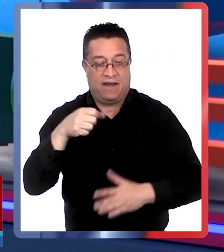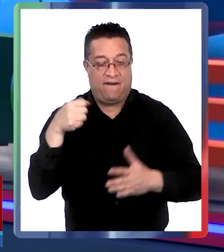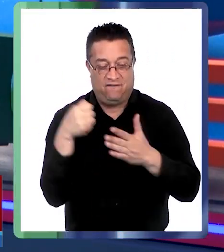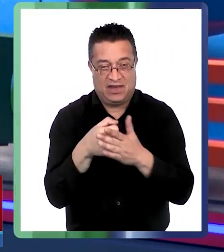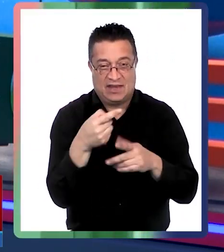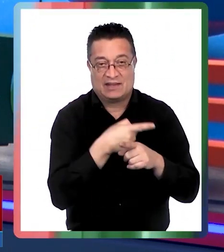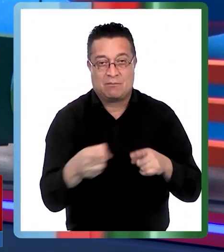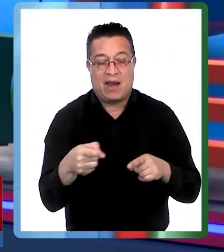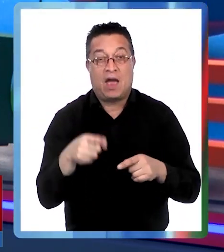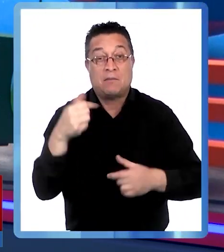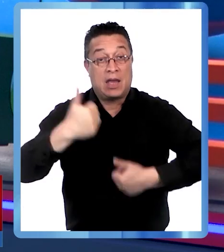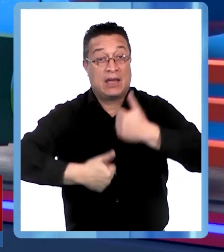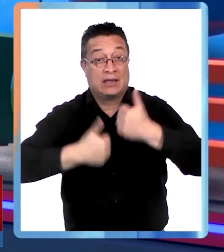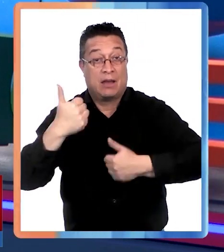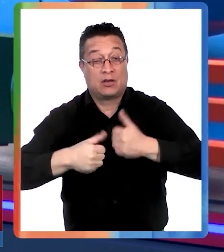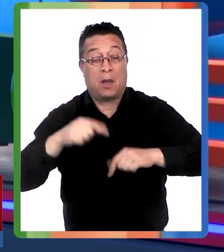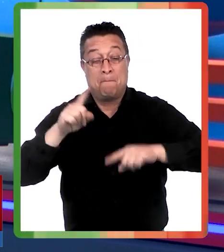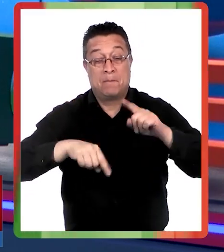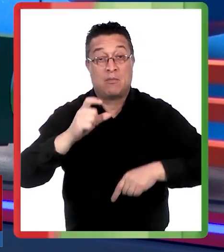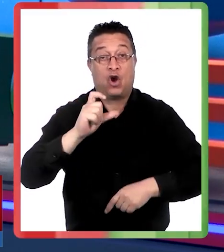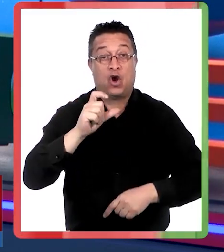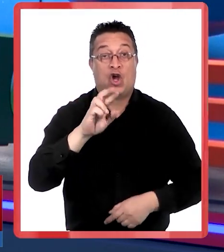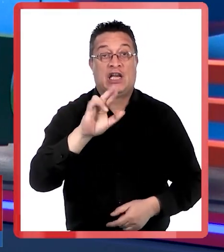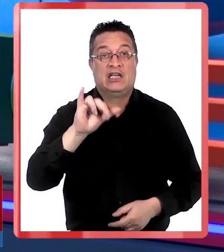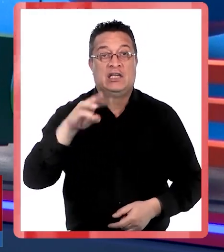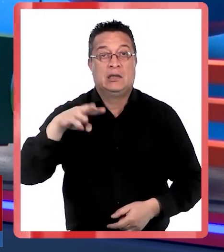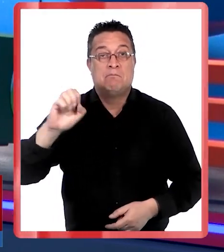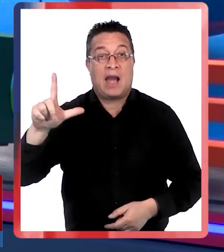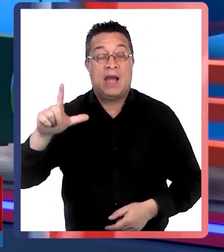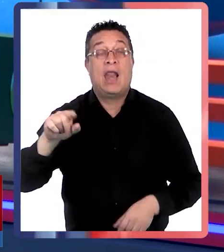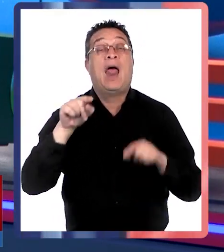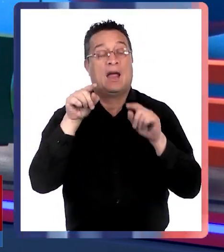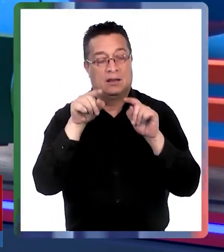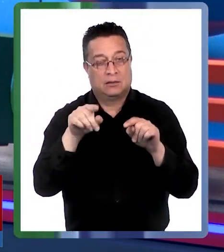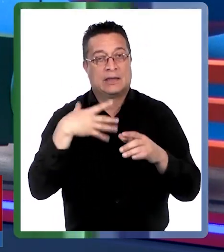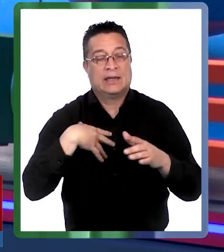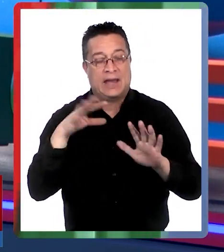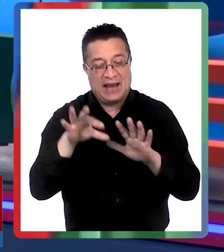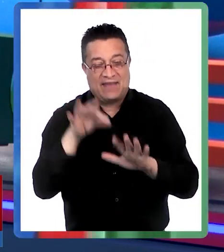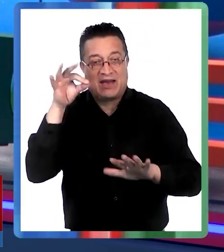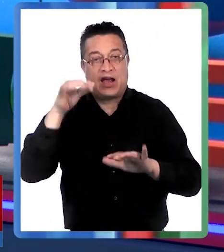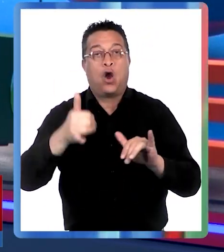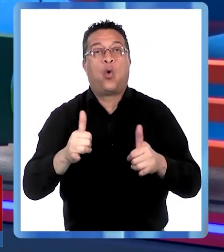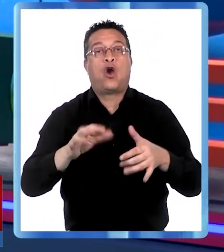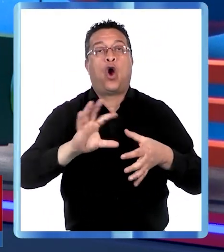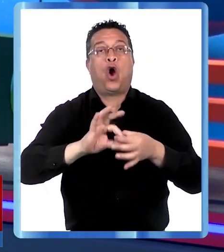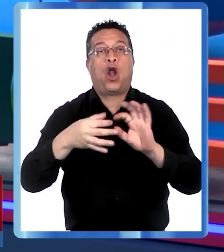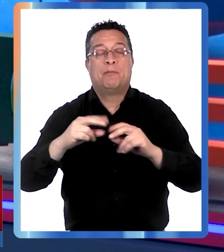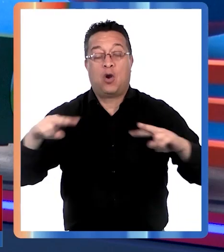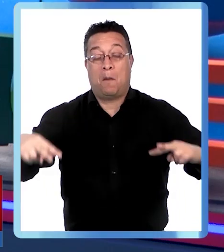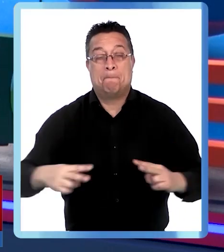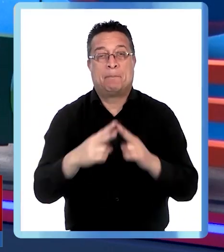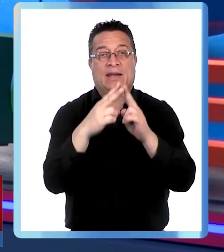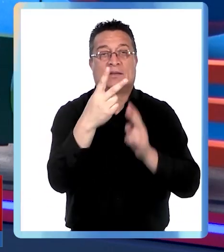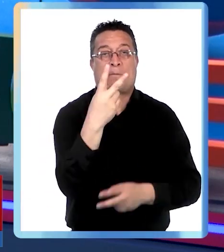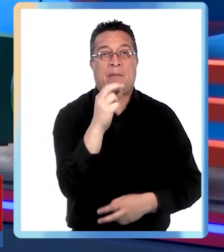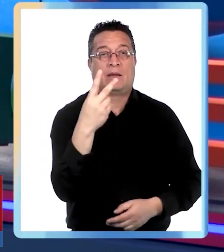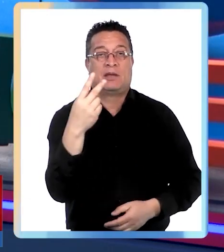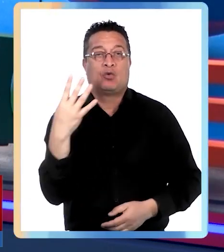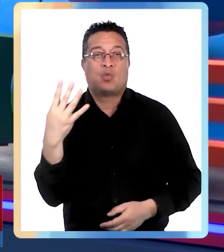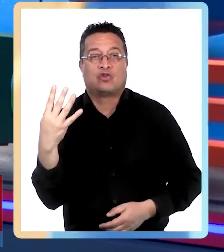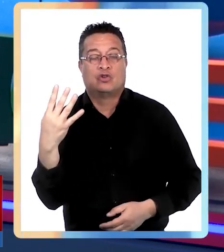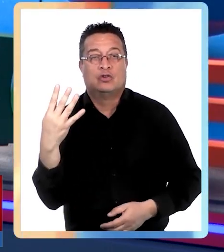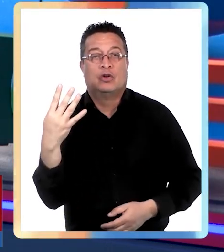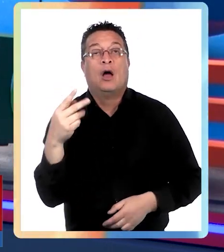semana en este campeonato los primos grimalt buscarán su clasificación a los Juegos Olímpicos de París 2024 lo